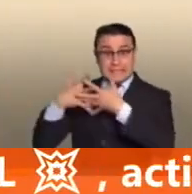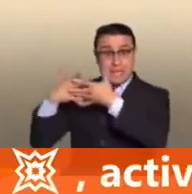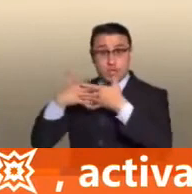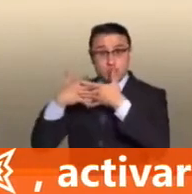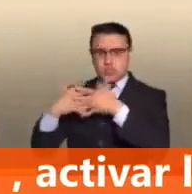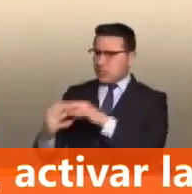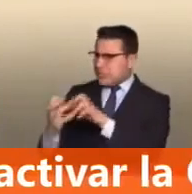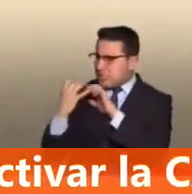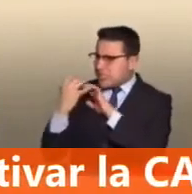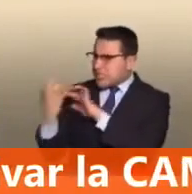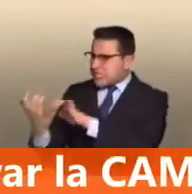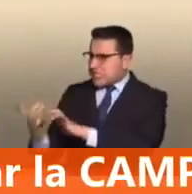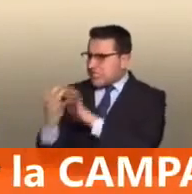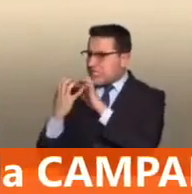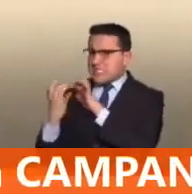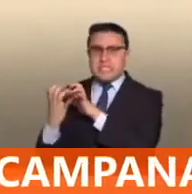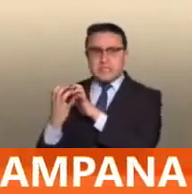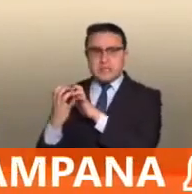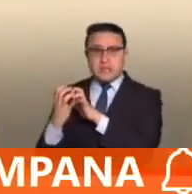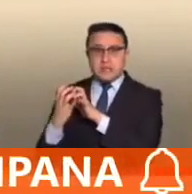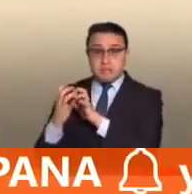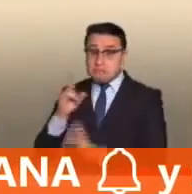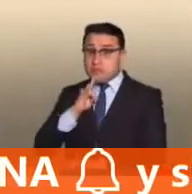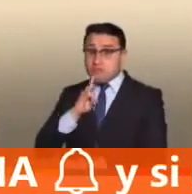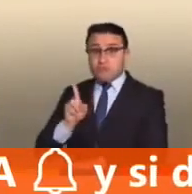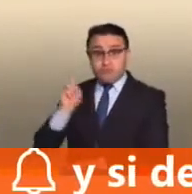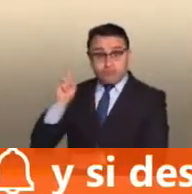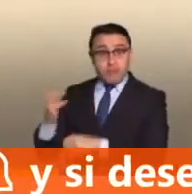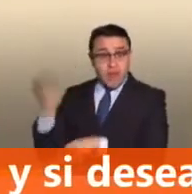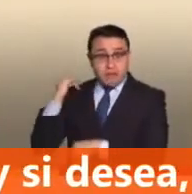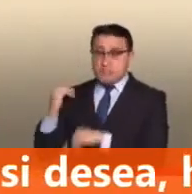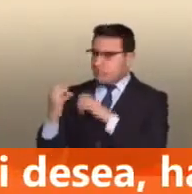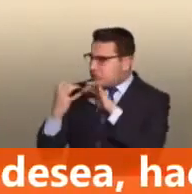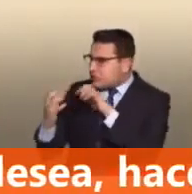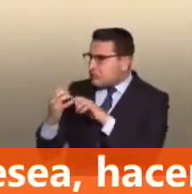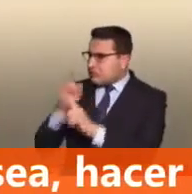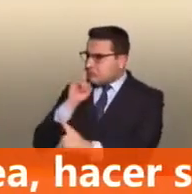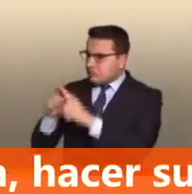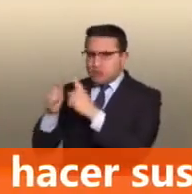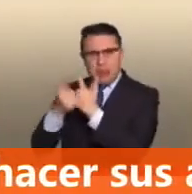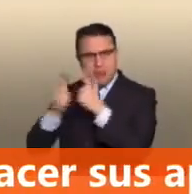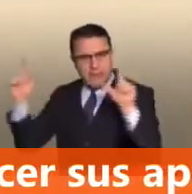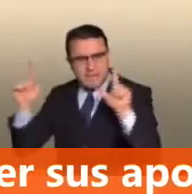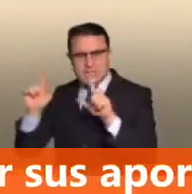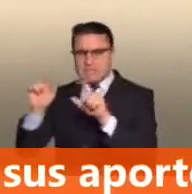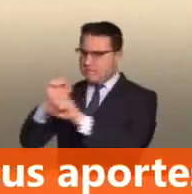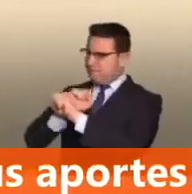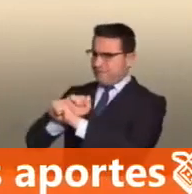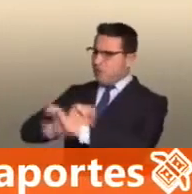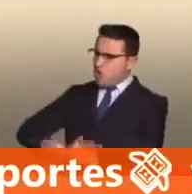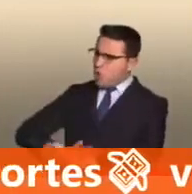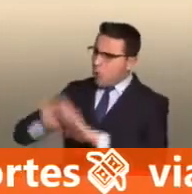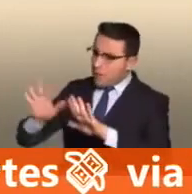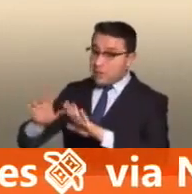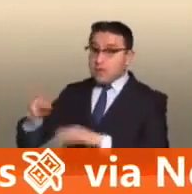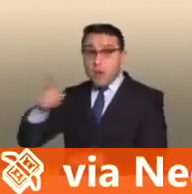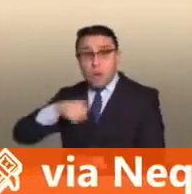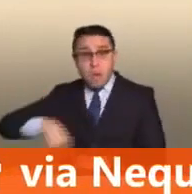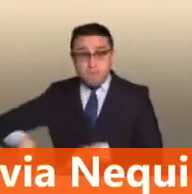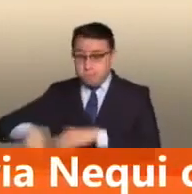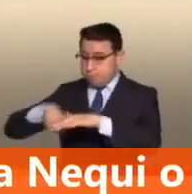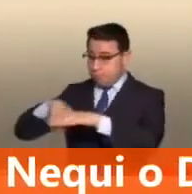ellos por la libertad contra la esclavitud. Y después de matarse entre